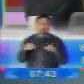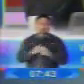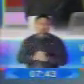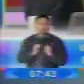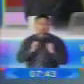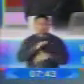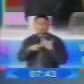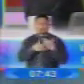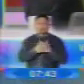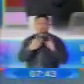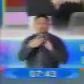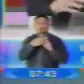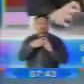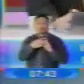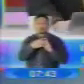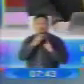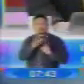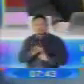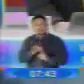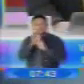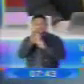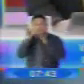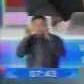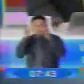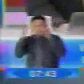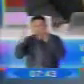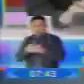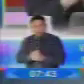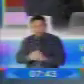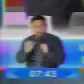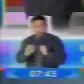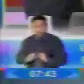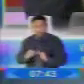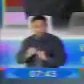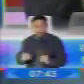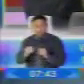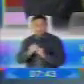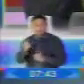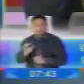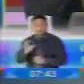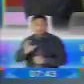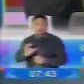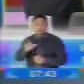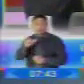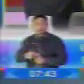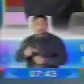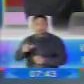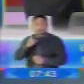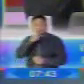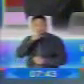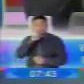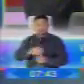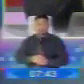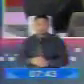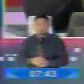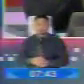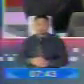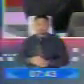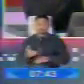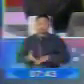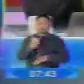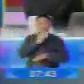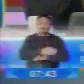todo en línea y que privilegia sobre todo la posibilidad de generar ingresos a la mayor cantidad de trabajadores de la cultura. No, como se ha